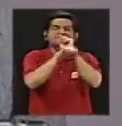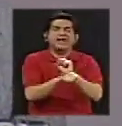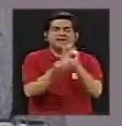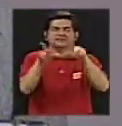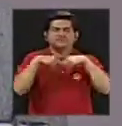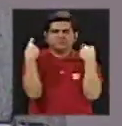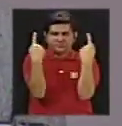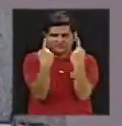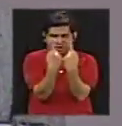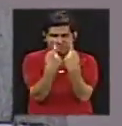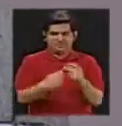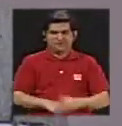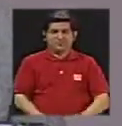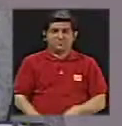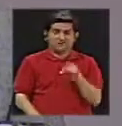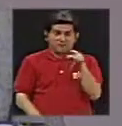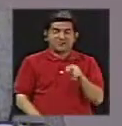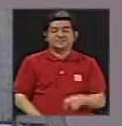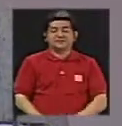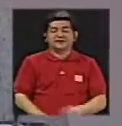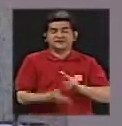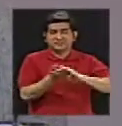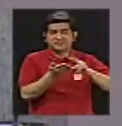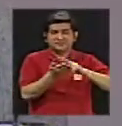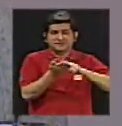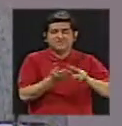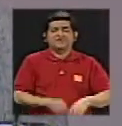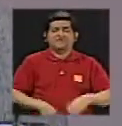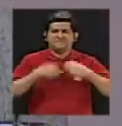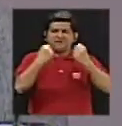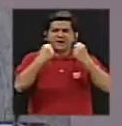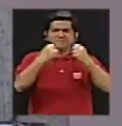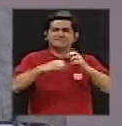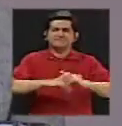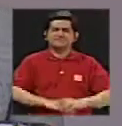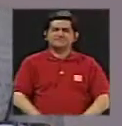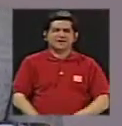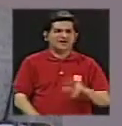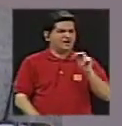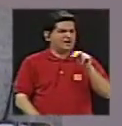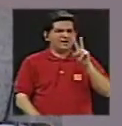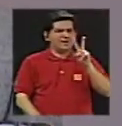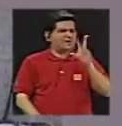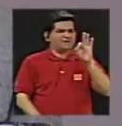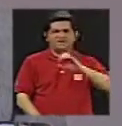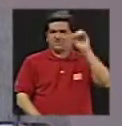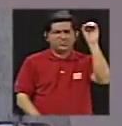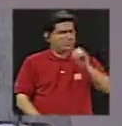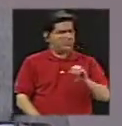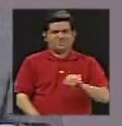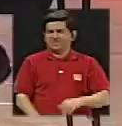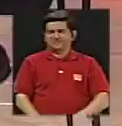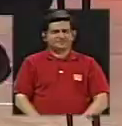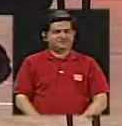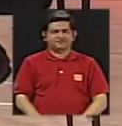partidaria. Por ahí anda el liberacionismo fuerte, ¿verdad? Exactamente. Y no en el 29. Exactamente. Y, don